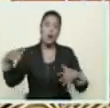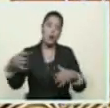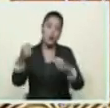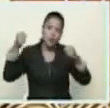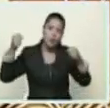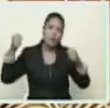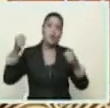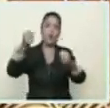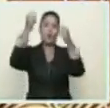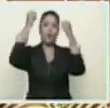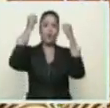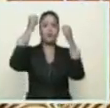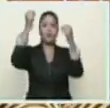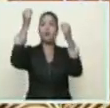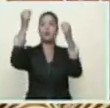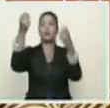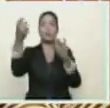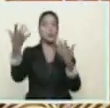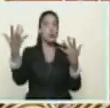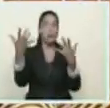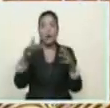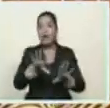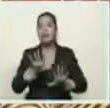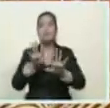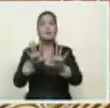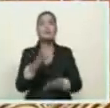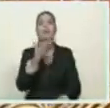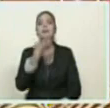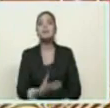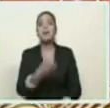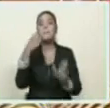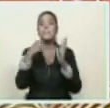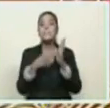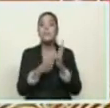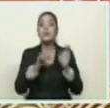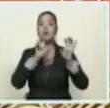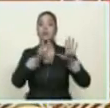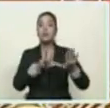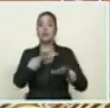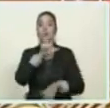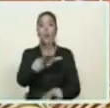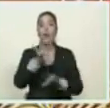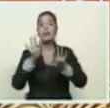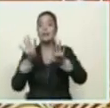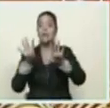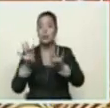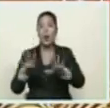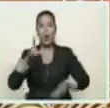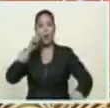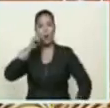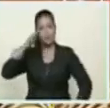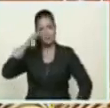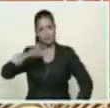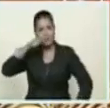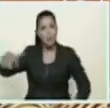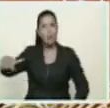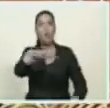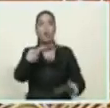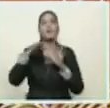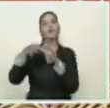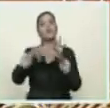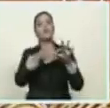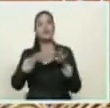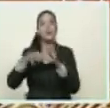e inolvidable 10 de diciembre de 1859 cuando el general del pueblo soberano